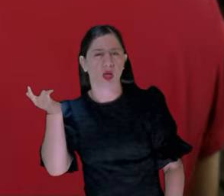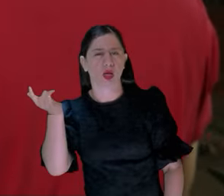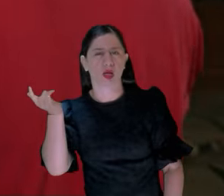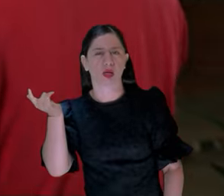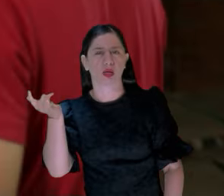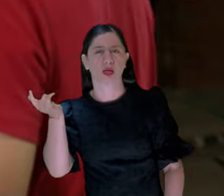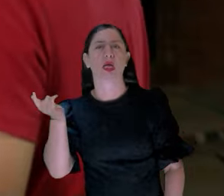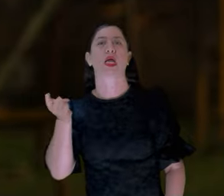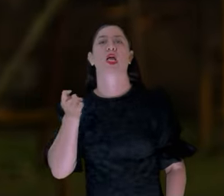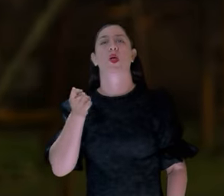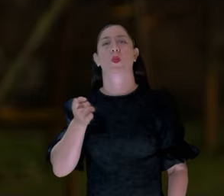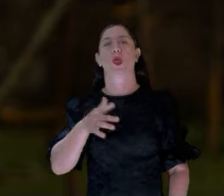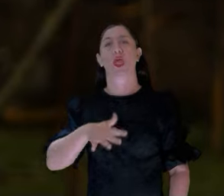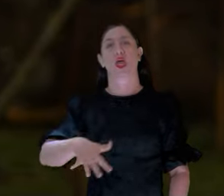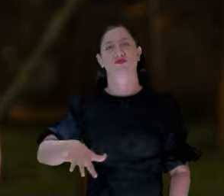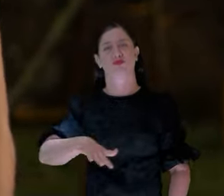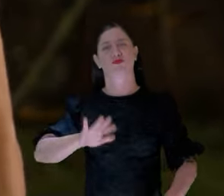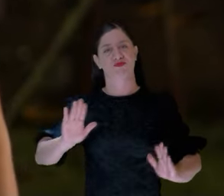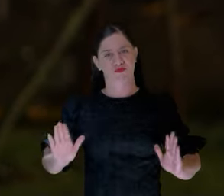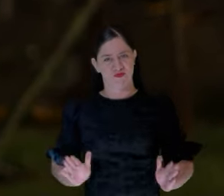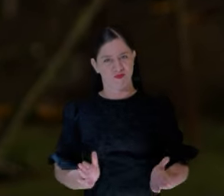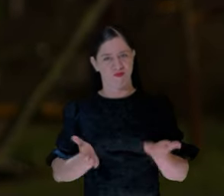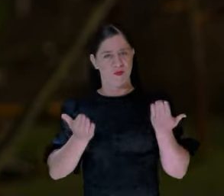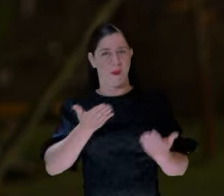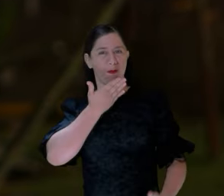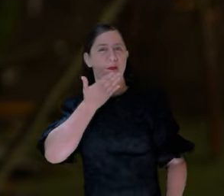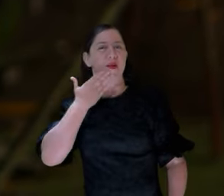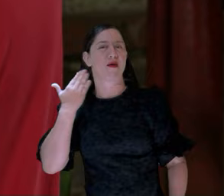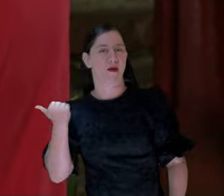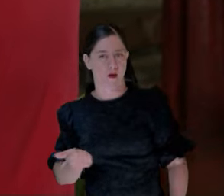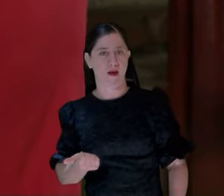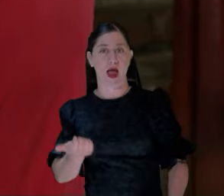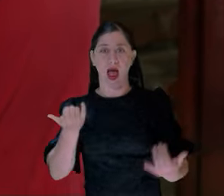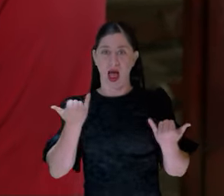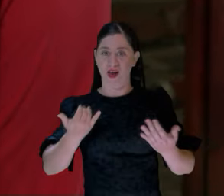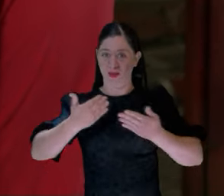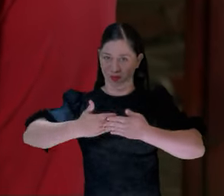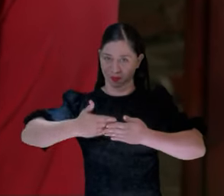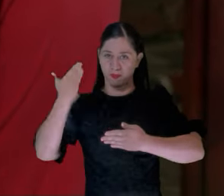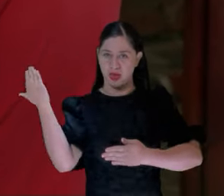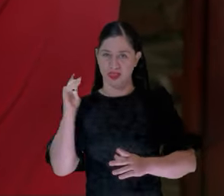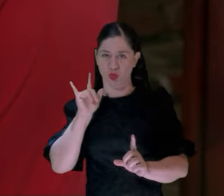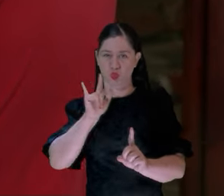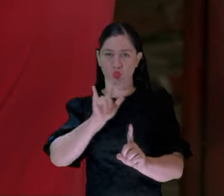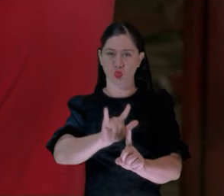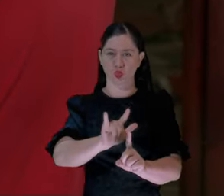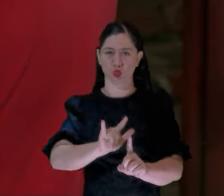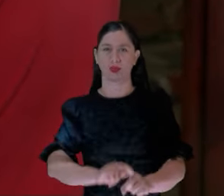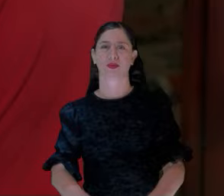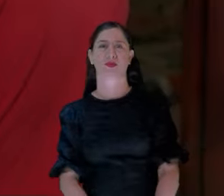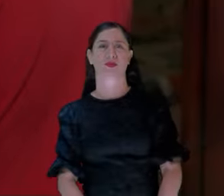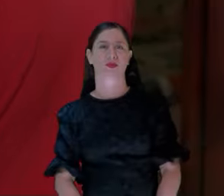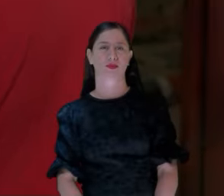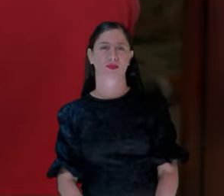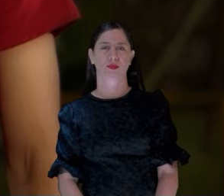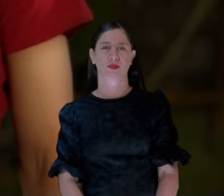¿Sabe por qué? Porque es que esto se va a poner bueno. Esto apenas va a comenzar, mi amor.